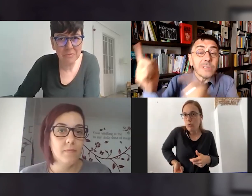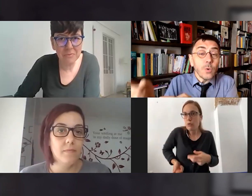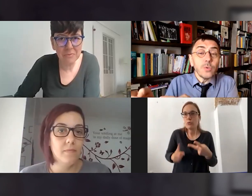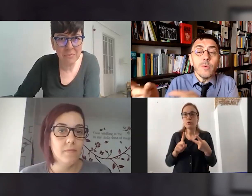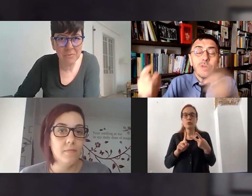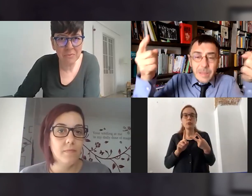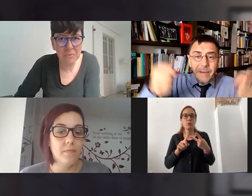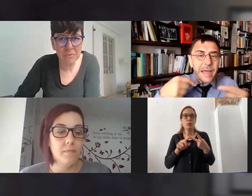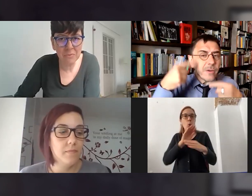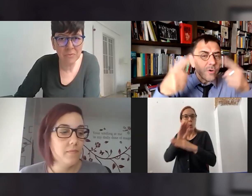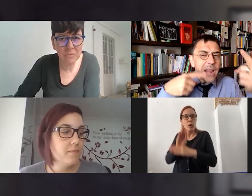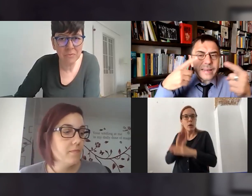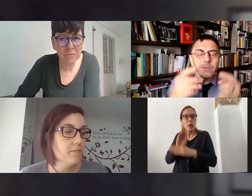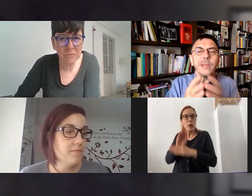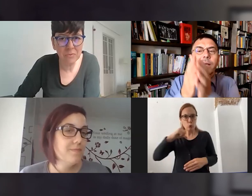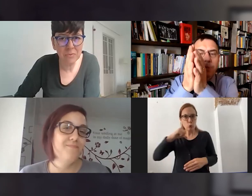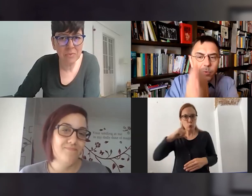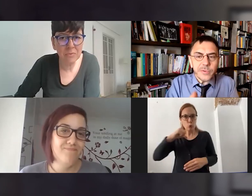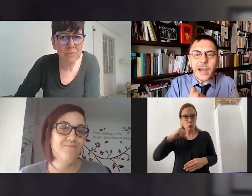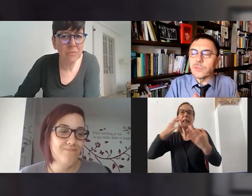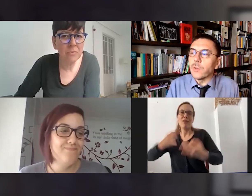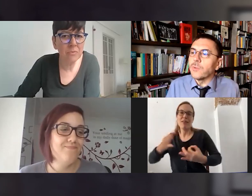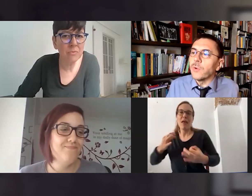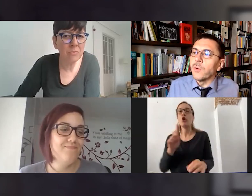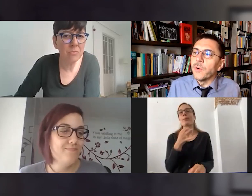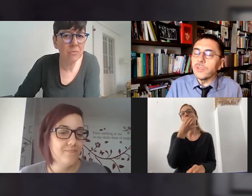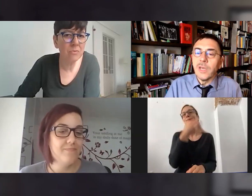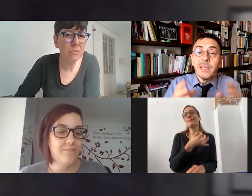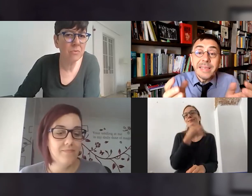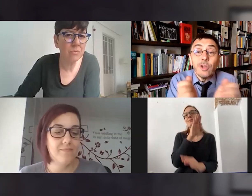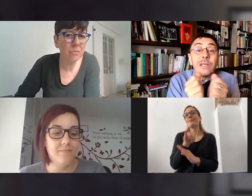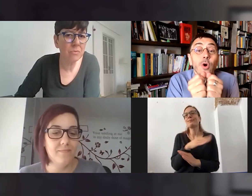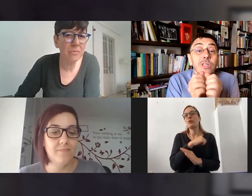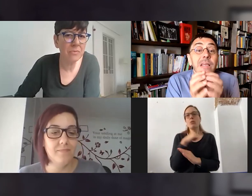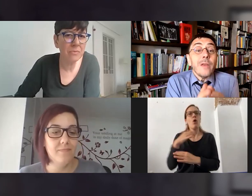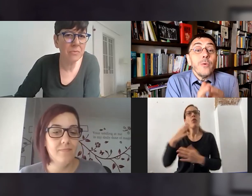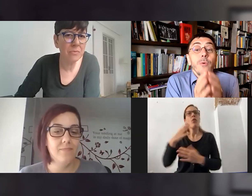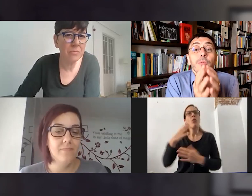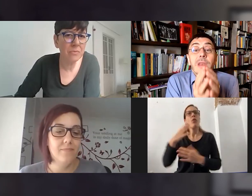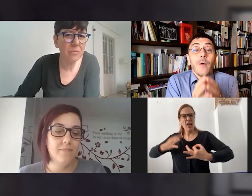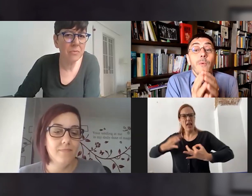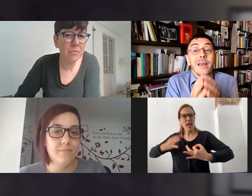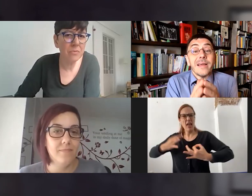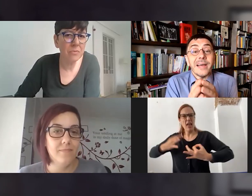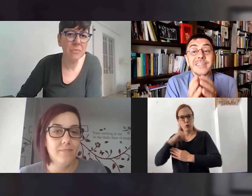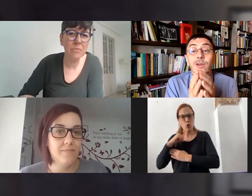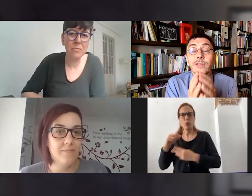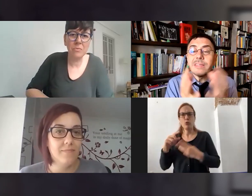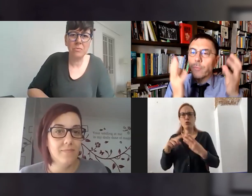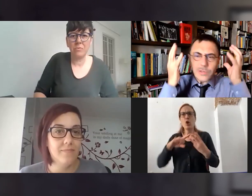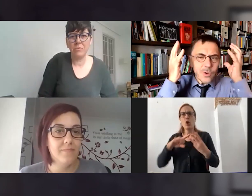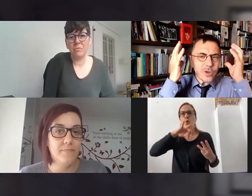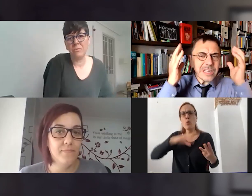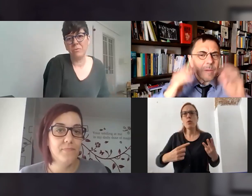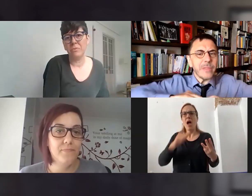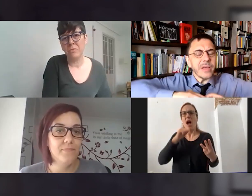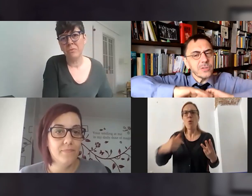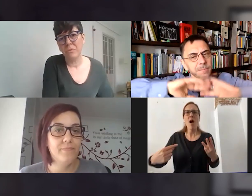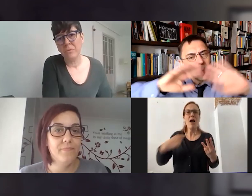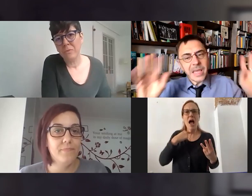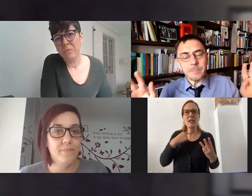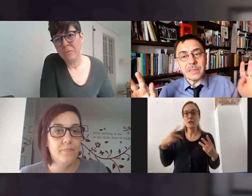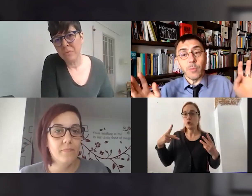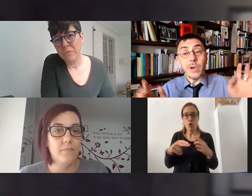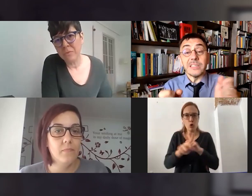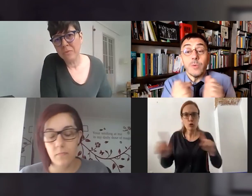cuidar a los autónomos, de verdad, no con la retórica, sino cuidar a los autónomos, que no te corten la luz, el agua, el gas, que no te desahucien. Son cosas, me parece, que